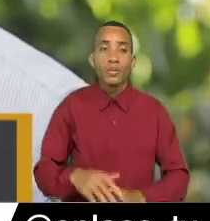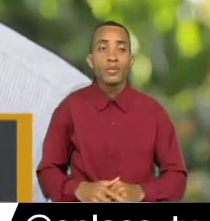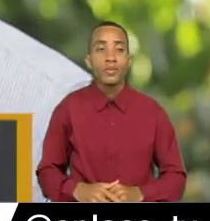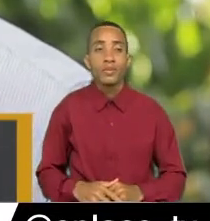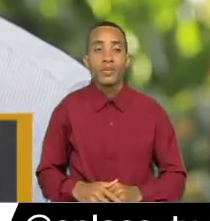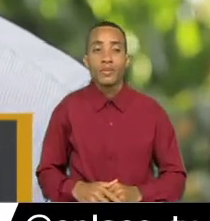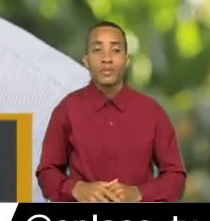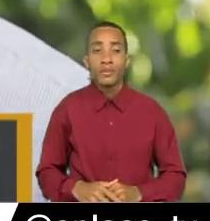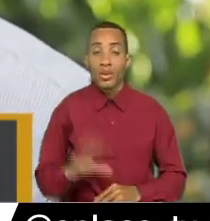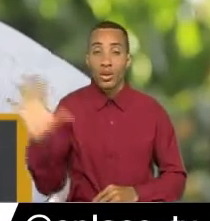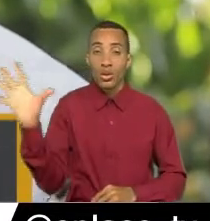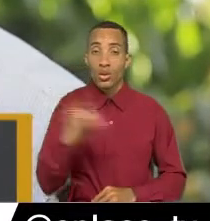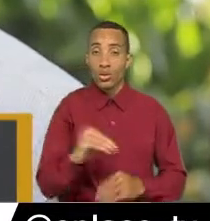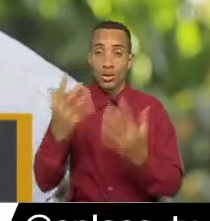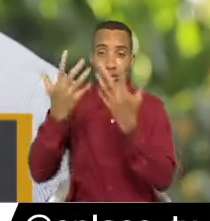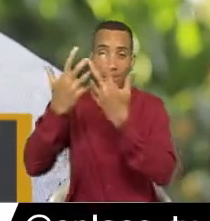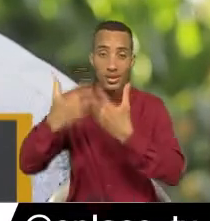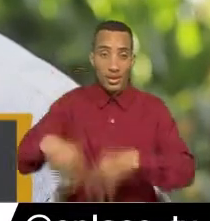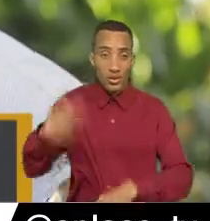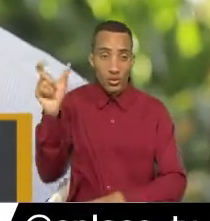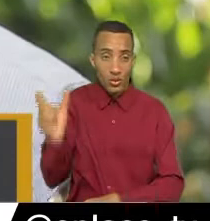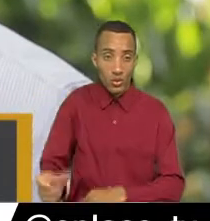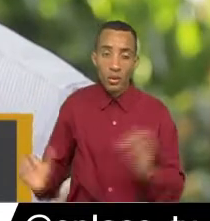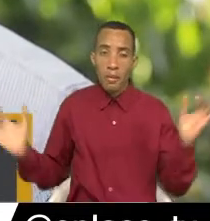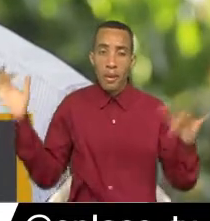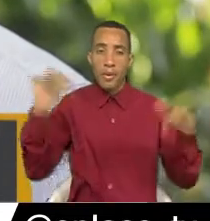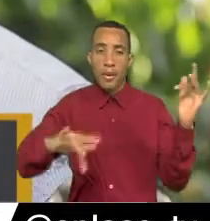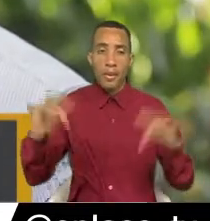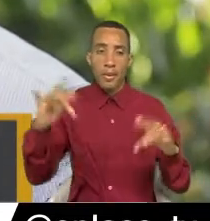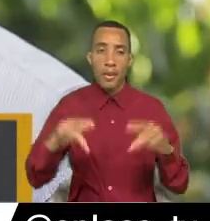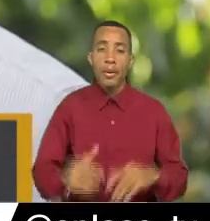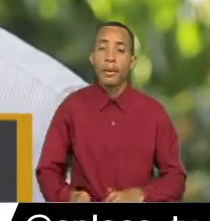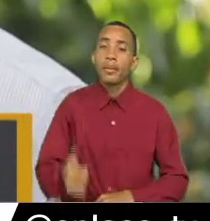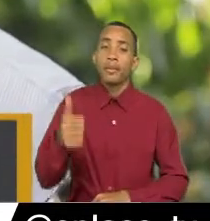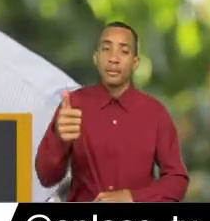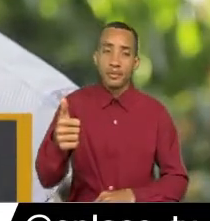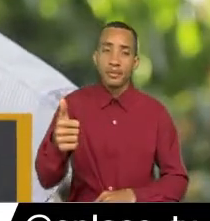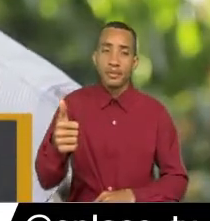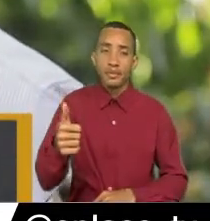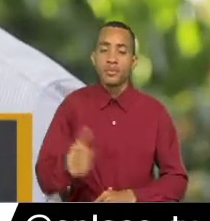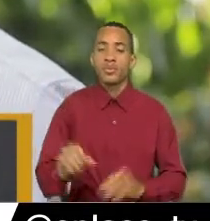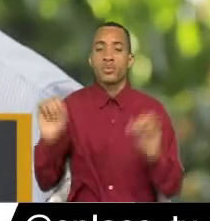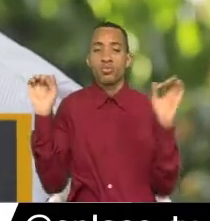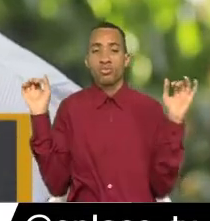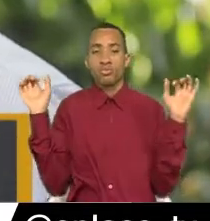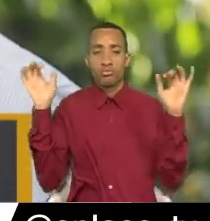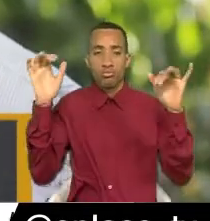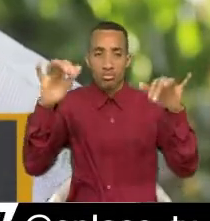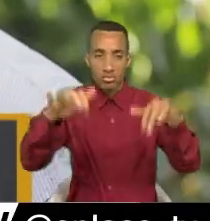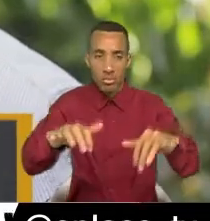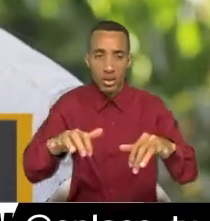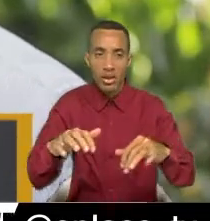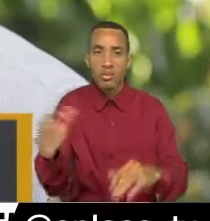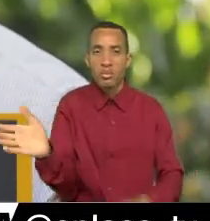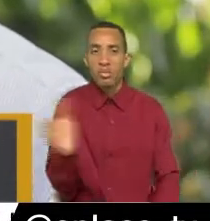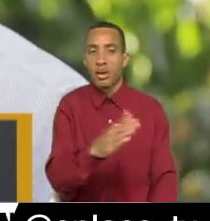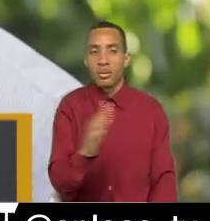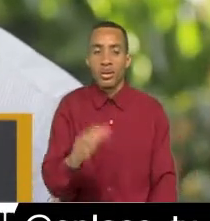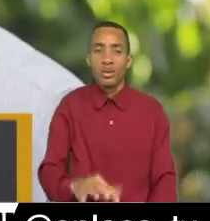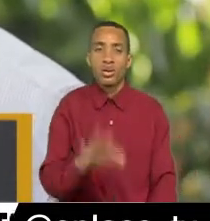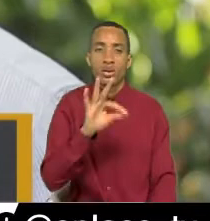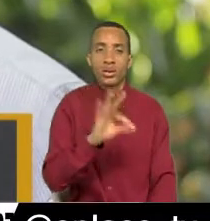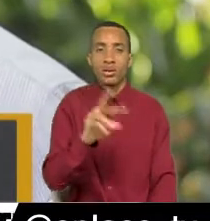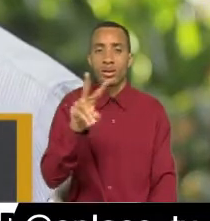Los empresarios le cumplieron a su caja de compensación. Una respuesta masiva, más de 320